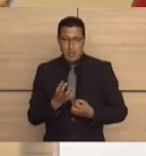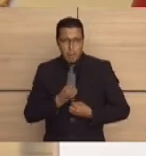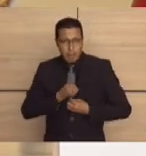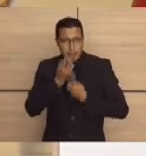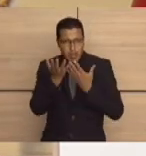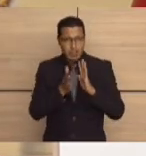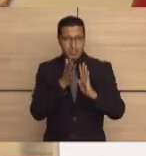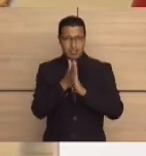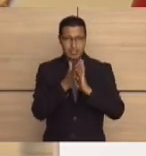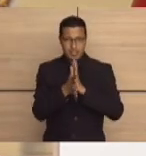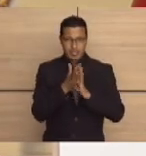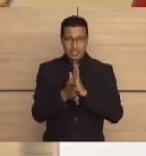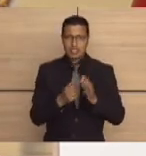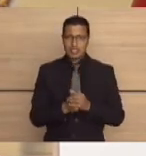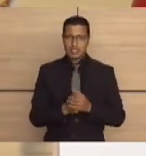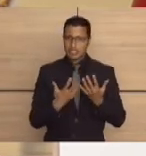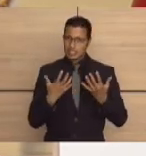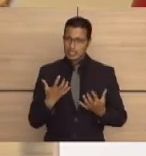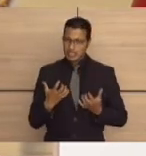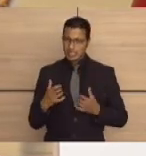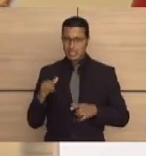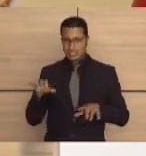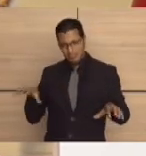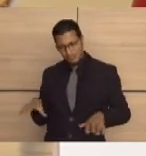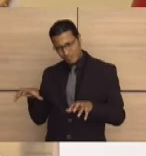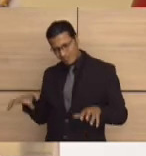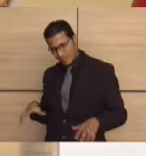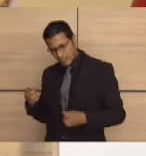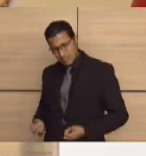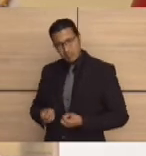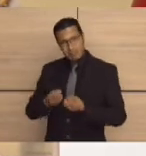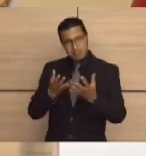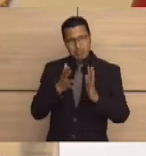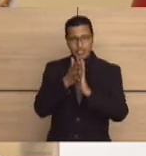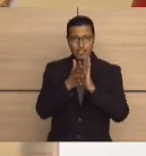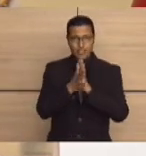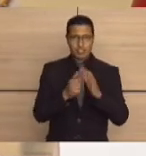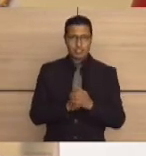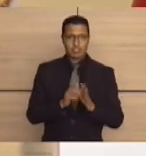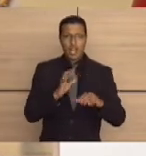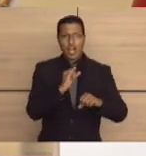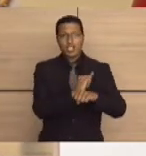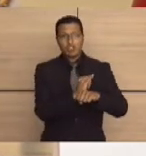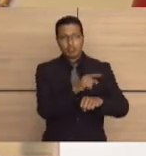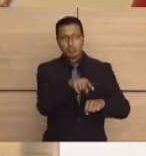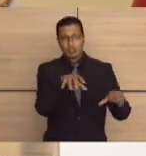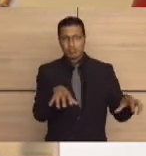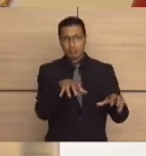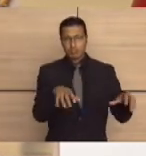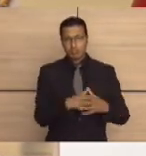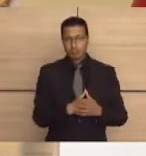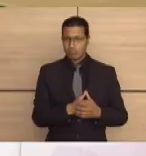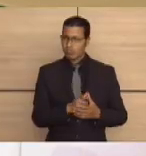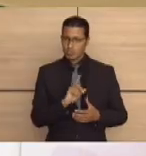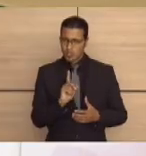que queremos contar todo esto que estamos haciendo, porque no es solo mi institución, la institución educativa de